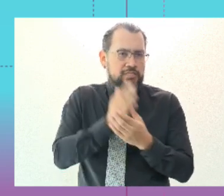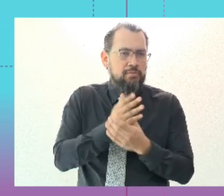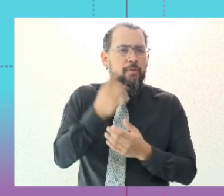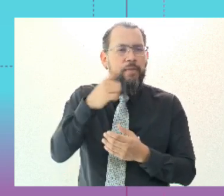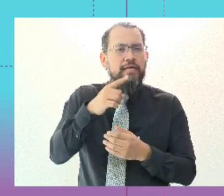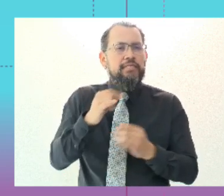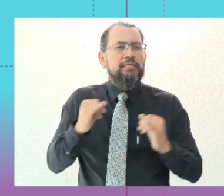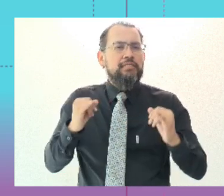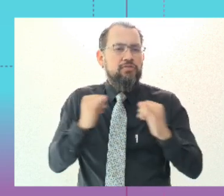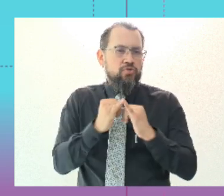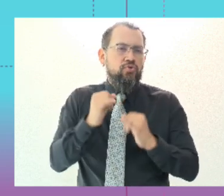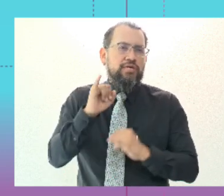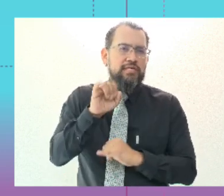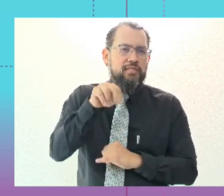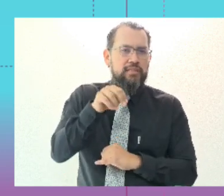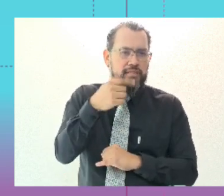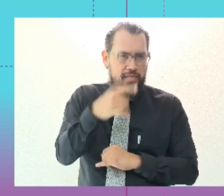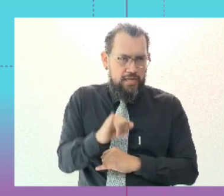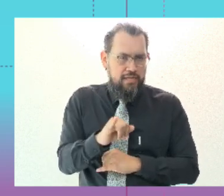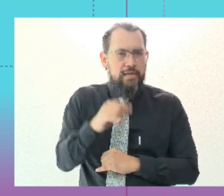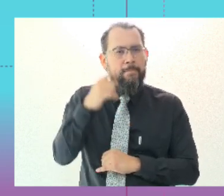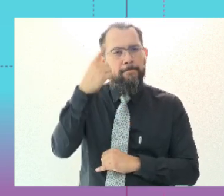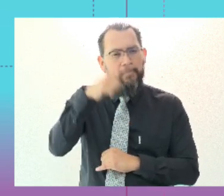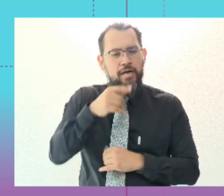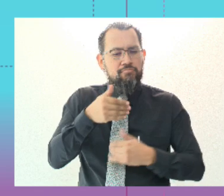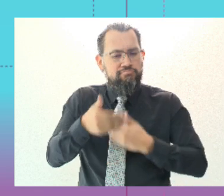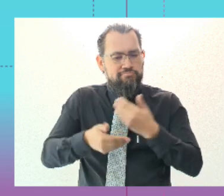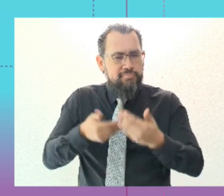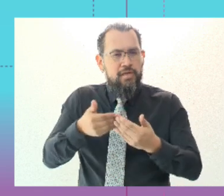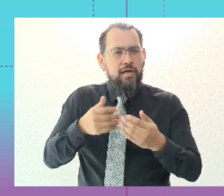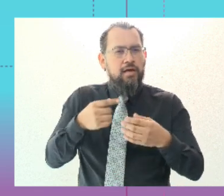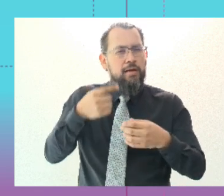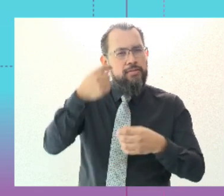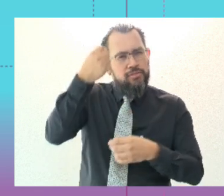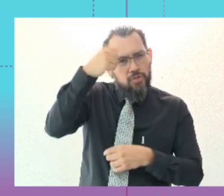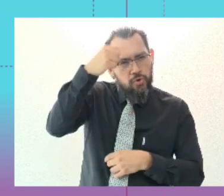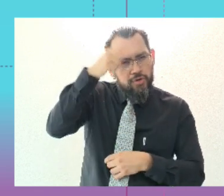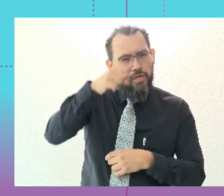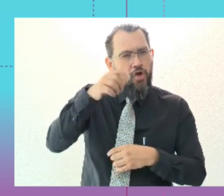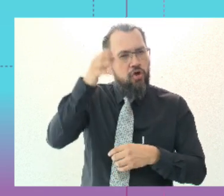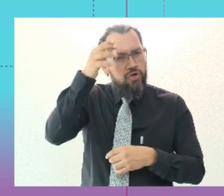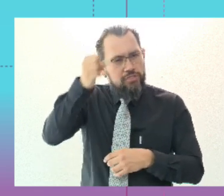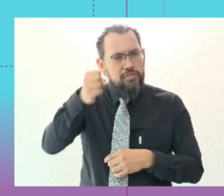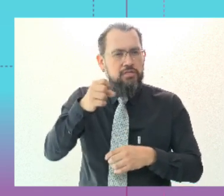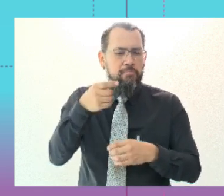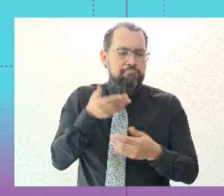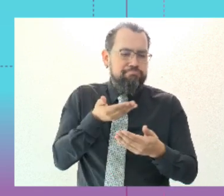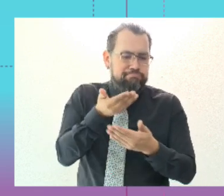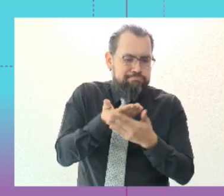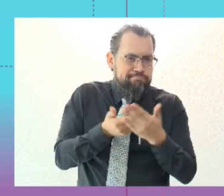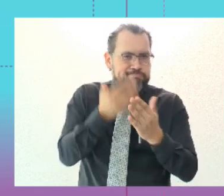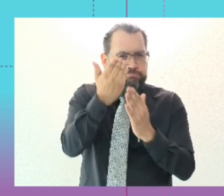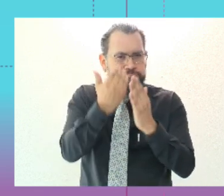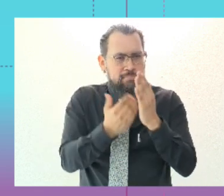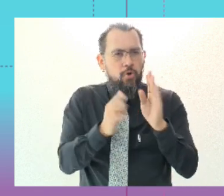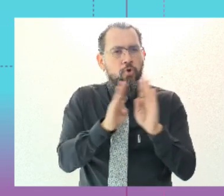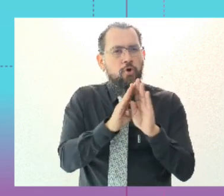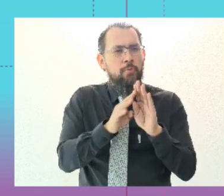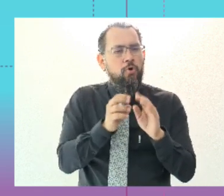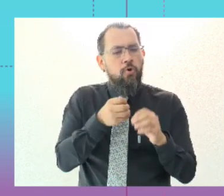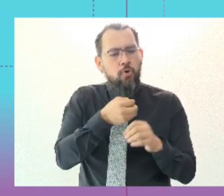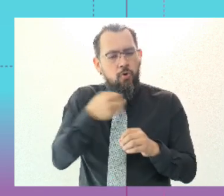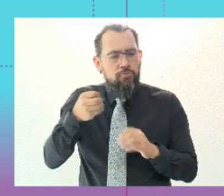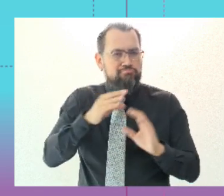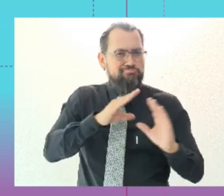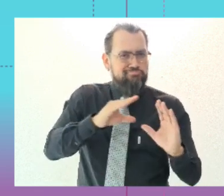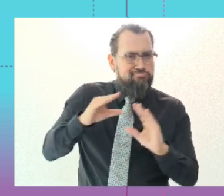Nacional de Estadística y Geografía a través de la definición del marco teórico conceptual e implementación de disposiciones, instrumentos,